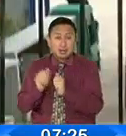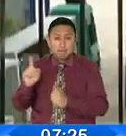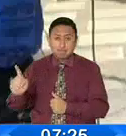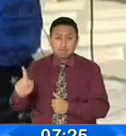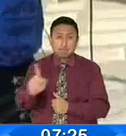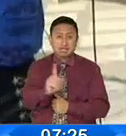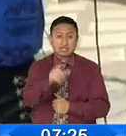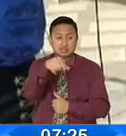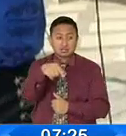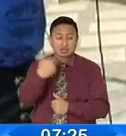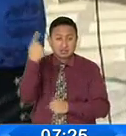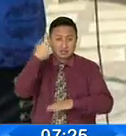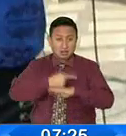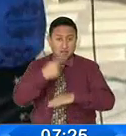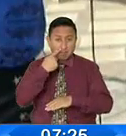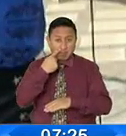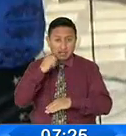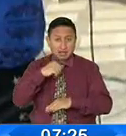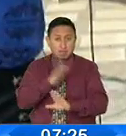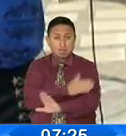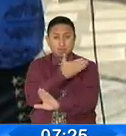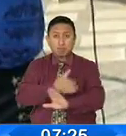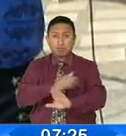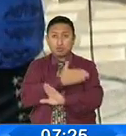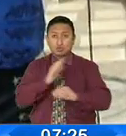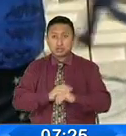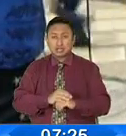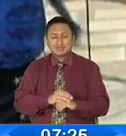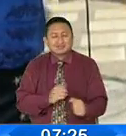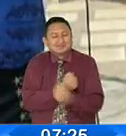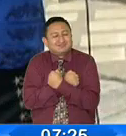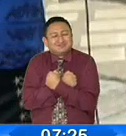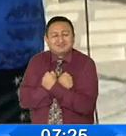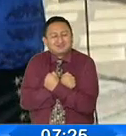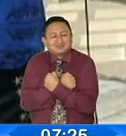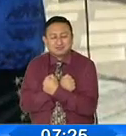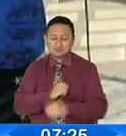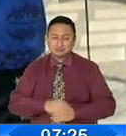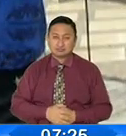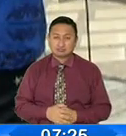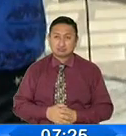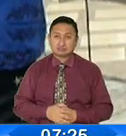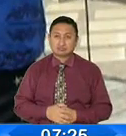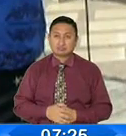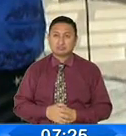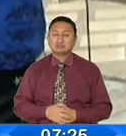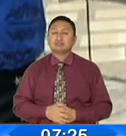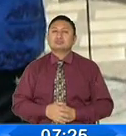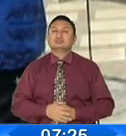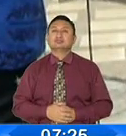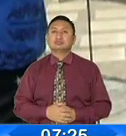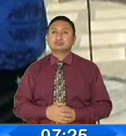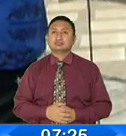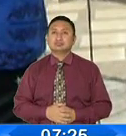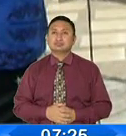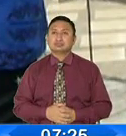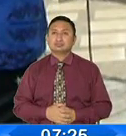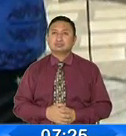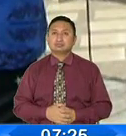a papá con música y con mucho cariño, como tiene que ser, informó Julio César